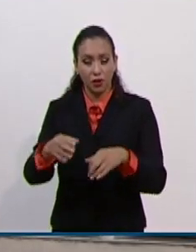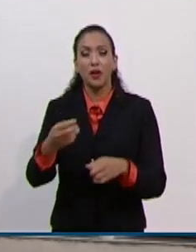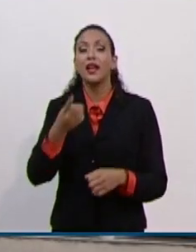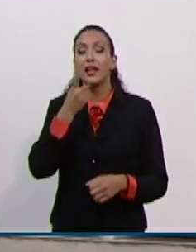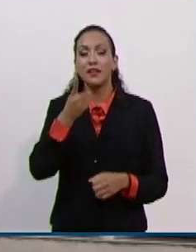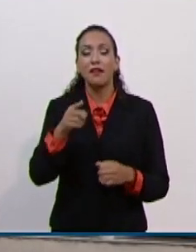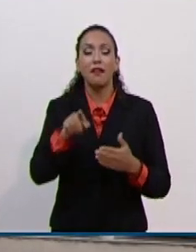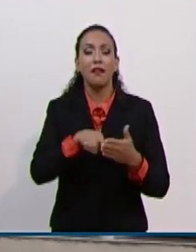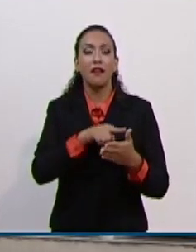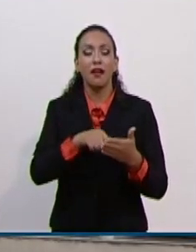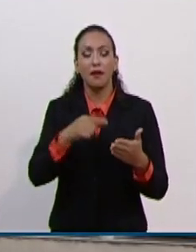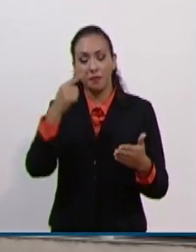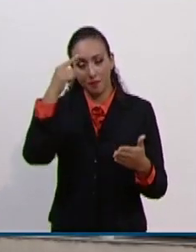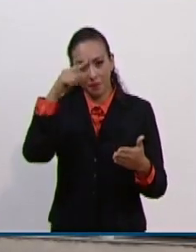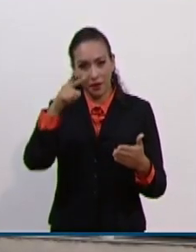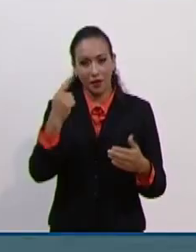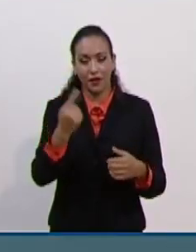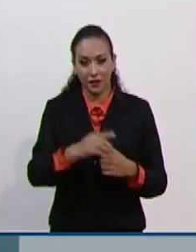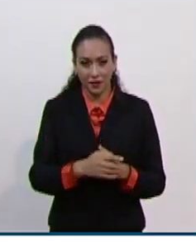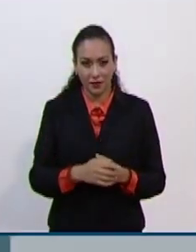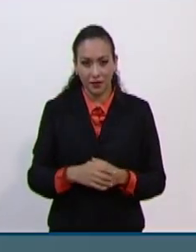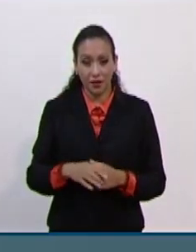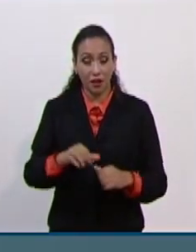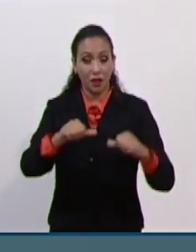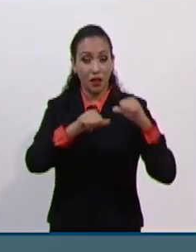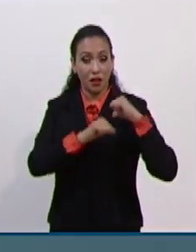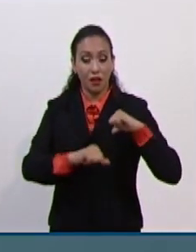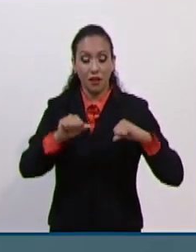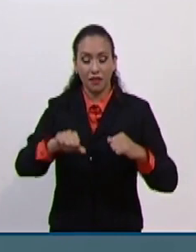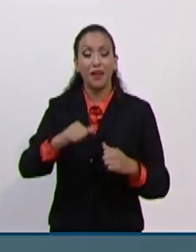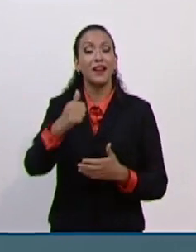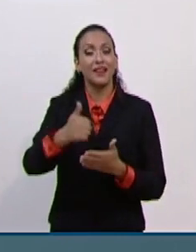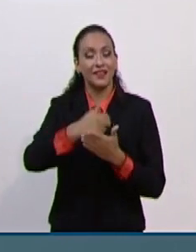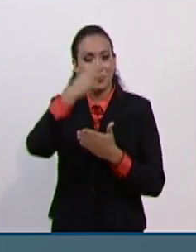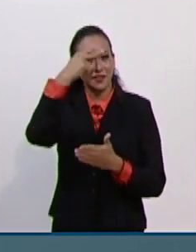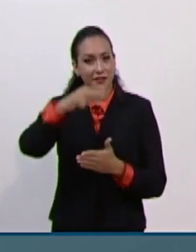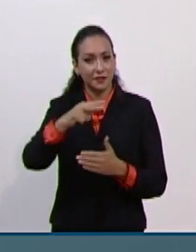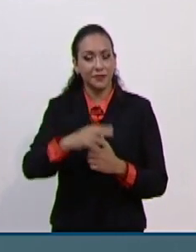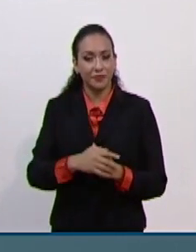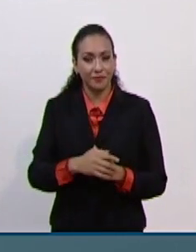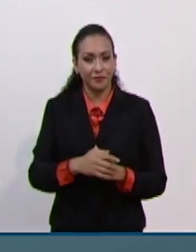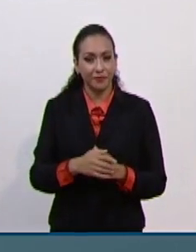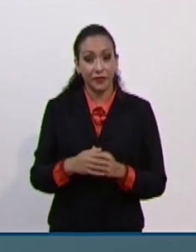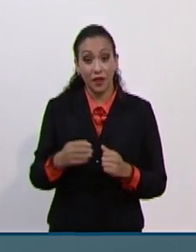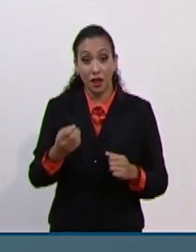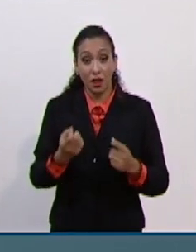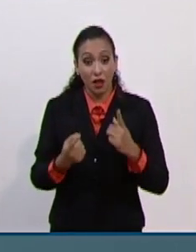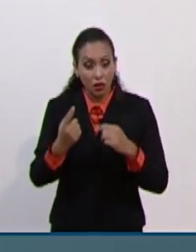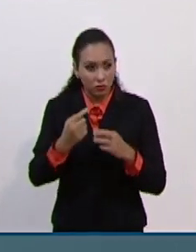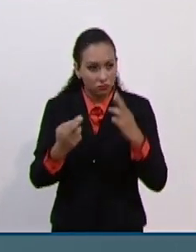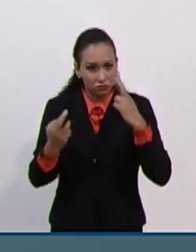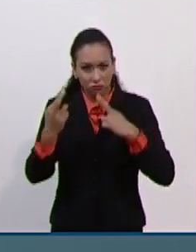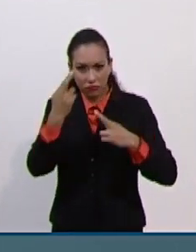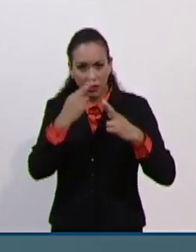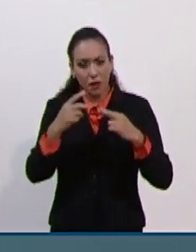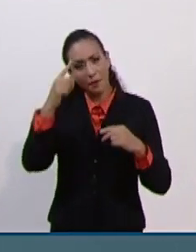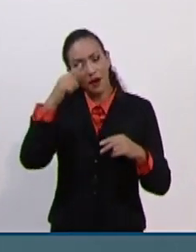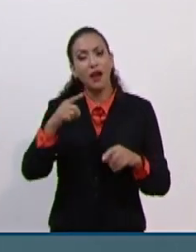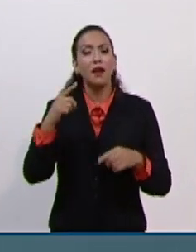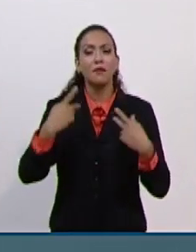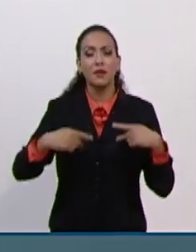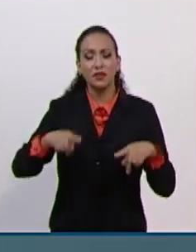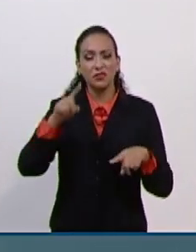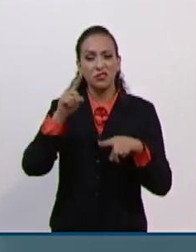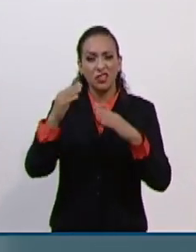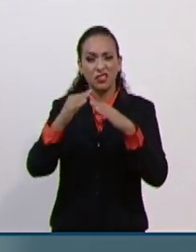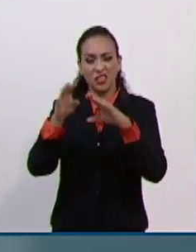suspensión definitiva para el efecto de que las autoridades de la capital del país se abstengan de realizar operativos tendentes al desalojo forzoso con